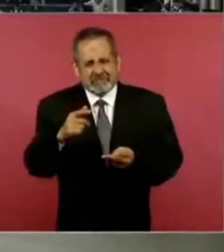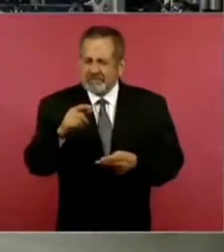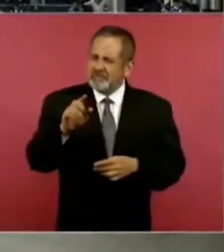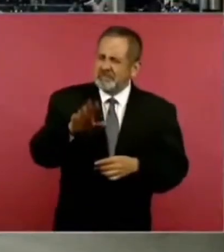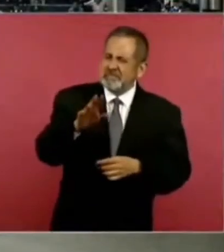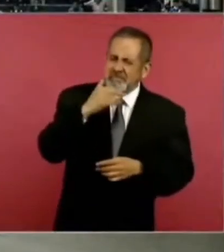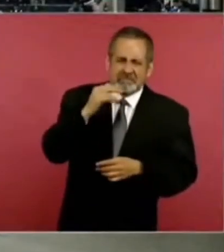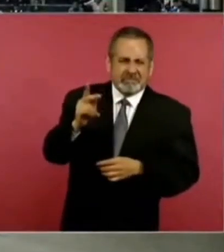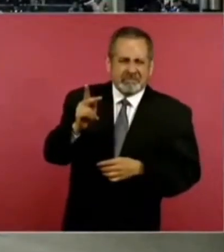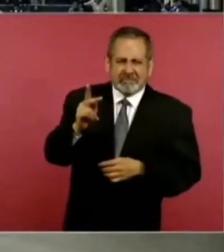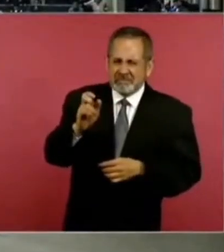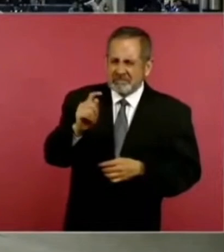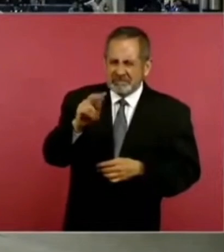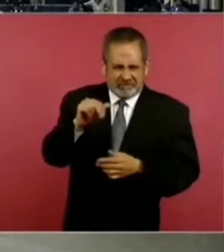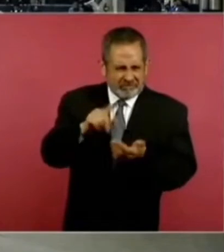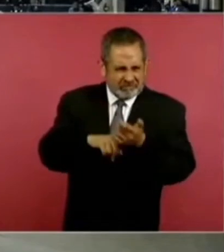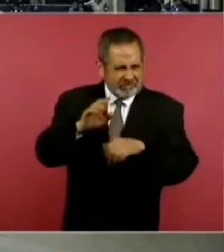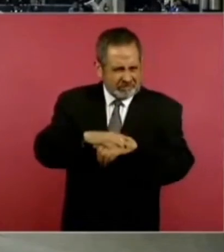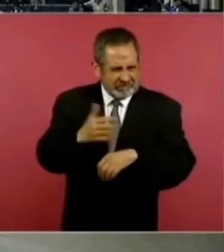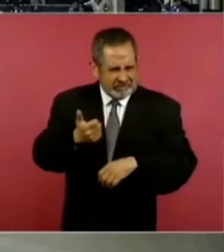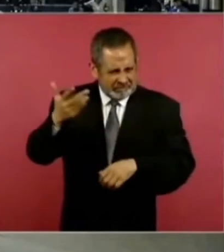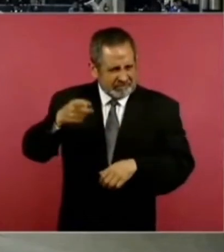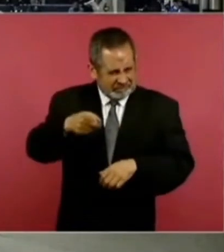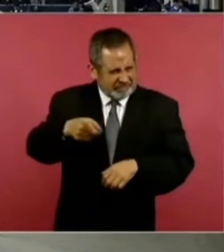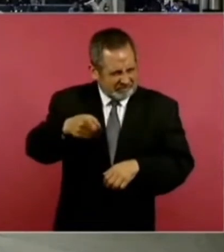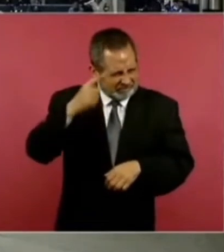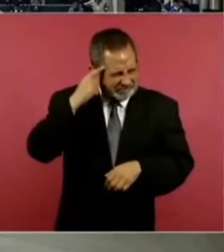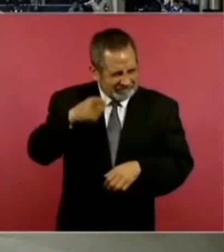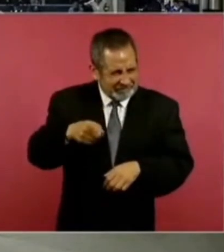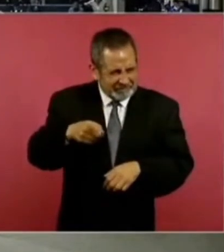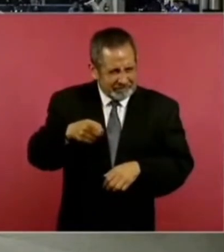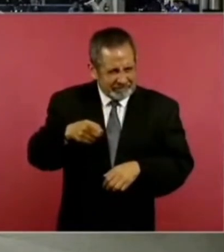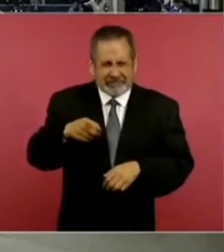una sobrecargo, simpatizante,